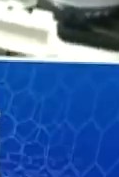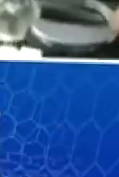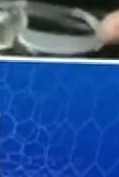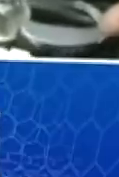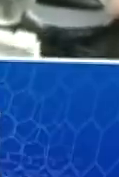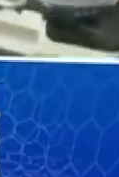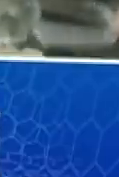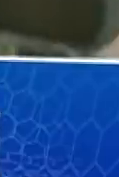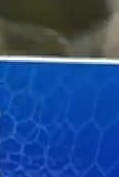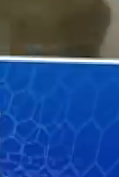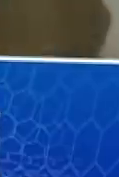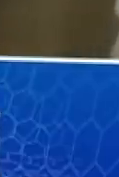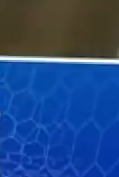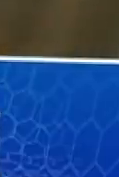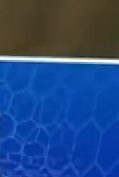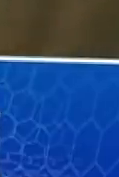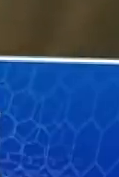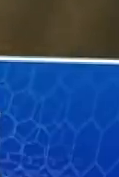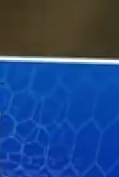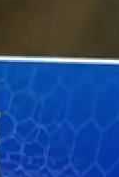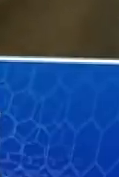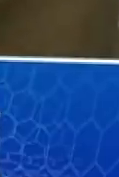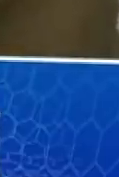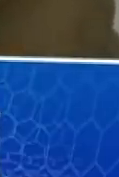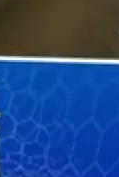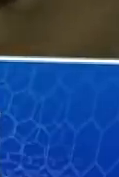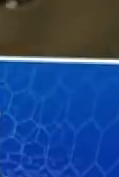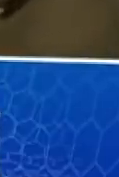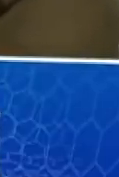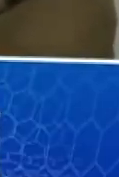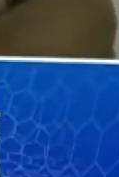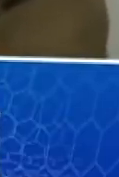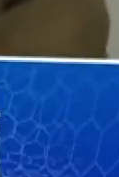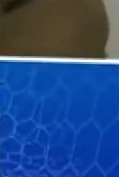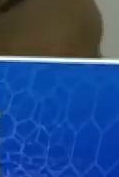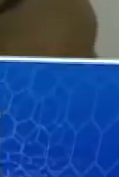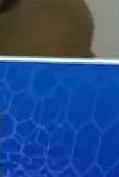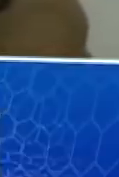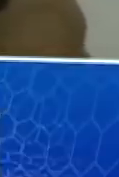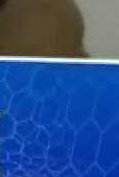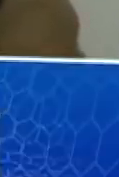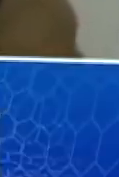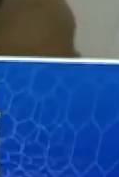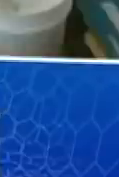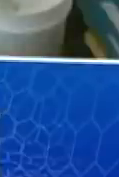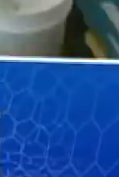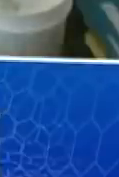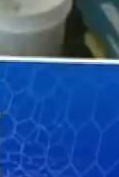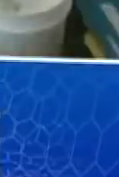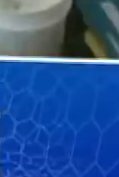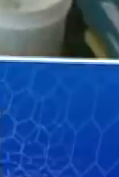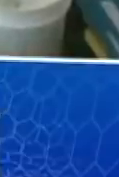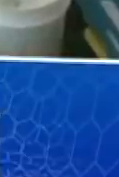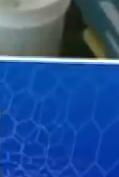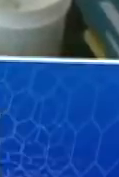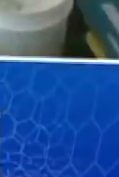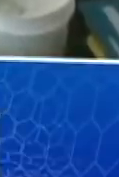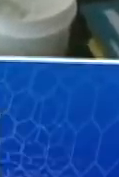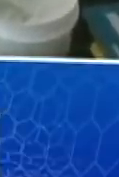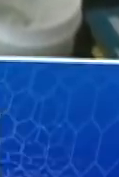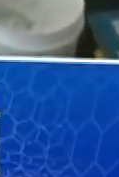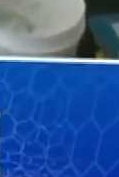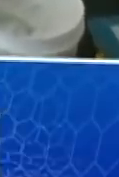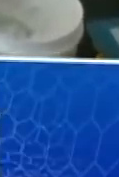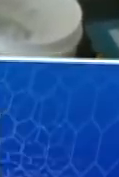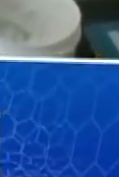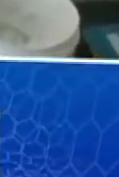de las sanciones criminales, estamos produciendo estas prótesis aquí en San Juan de los Morros. Producir es